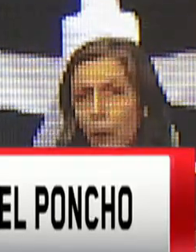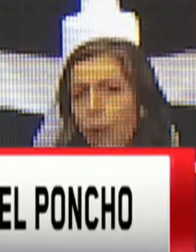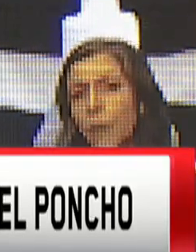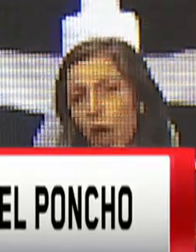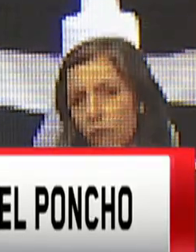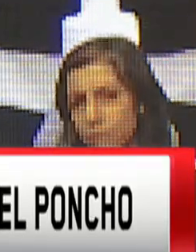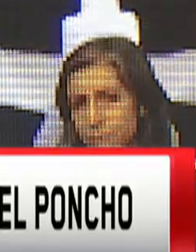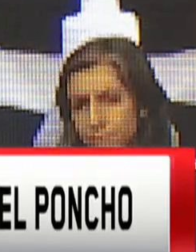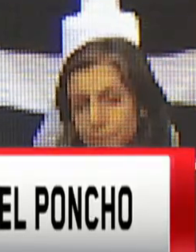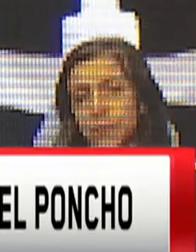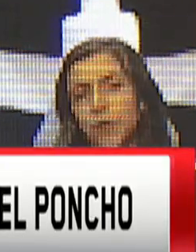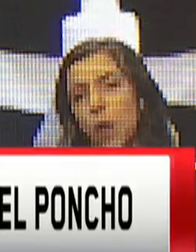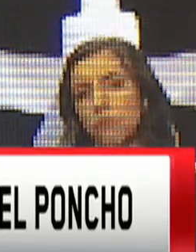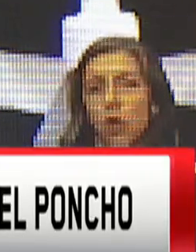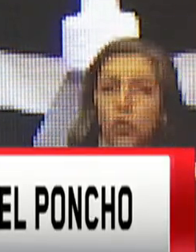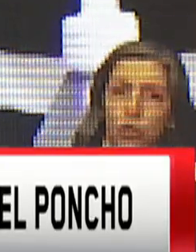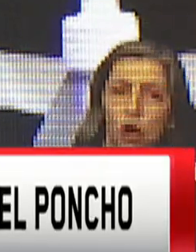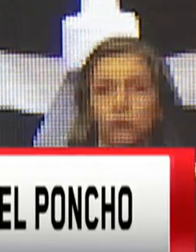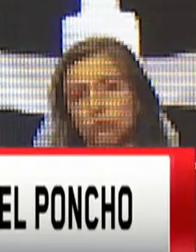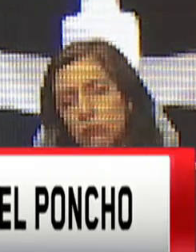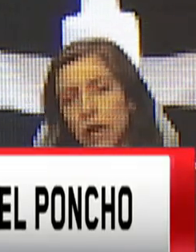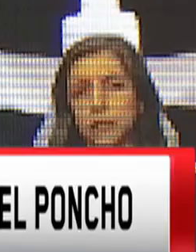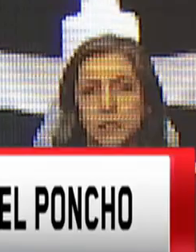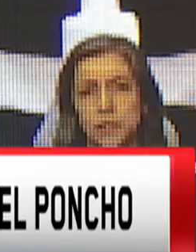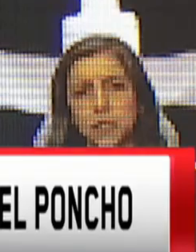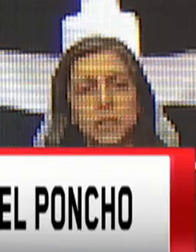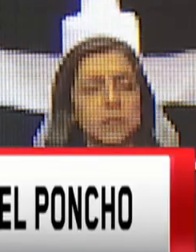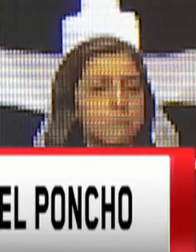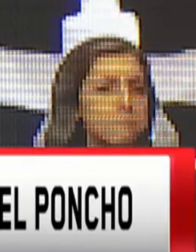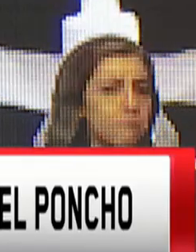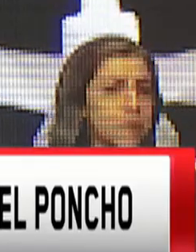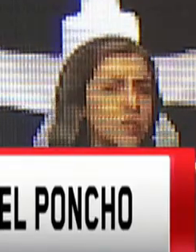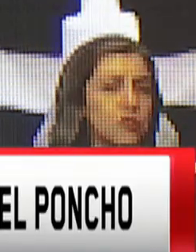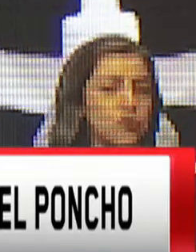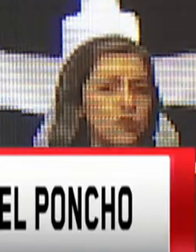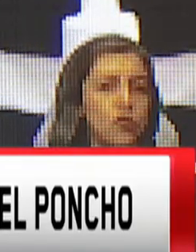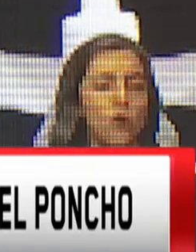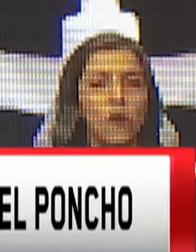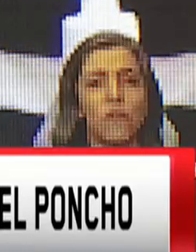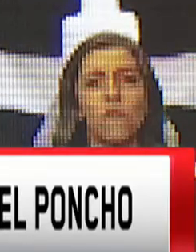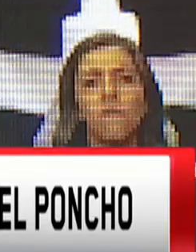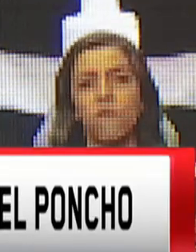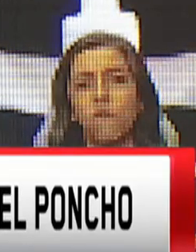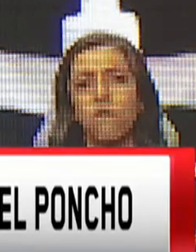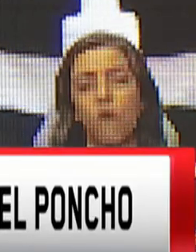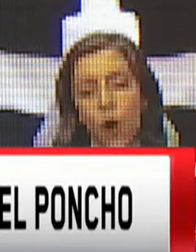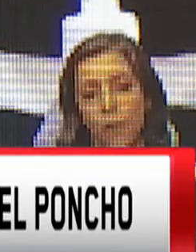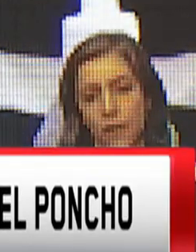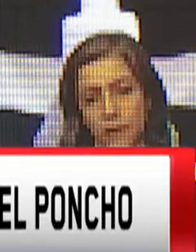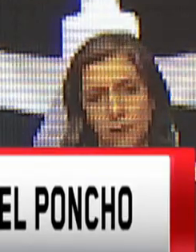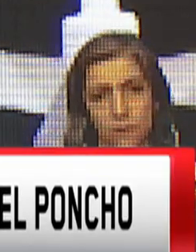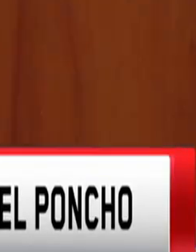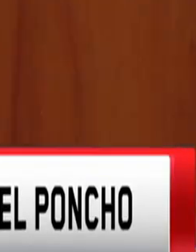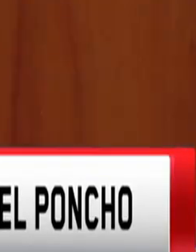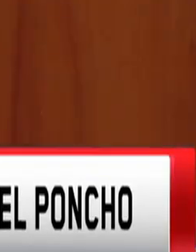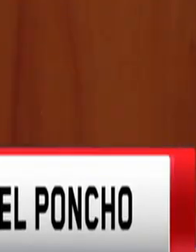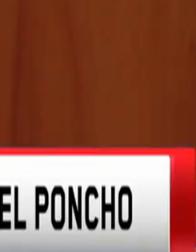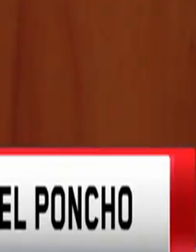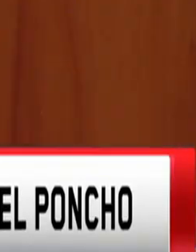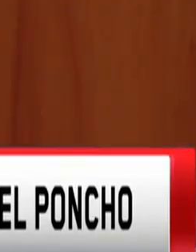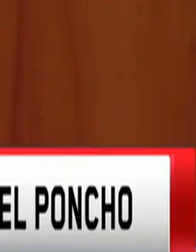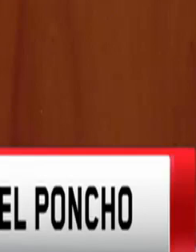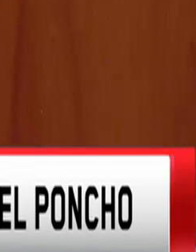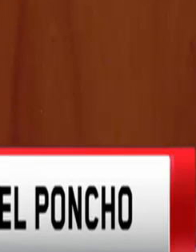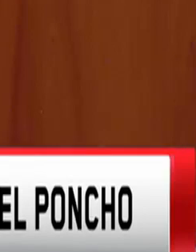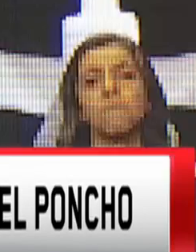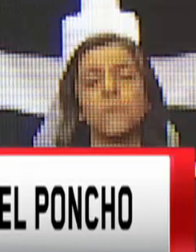en la agenda de la gente. Estará en la agenda de Catamarca, no me cabe la menor duda, pero en el resto del país, ¿no? ¿Vos no venías pensando en eso cuando viniste acá?